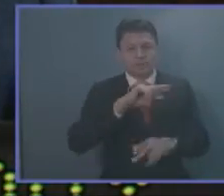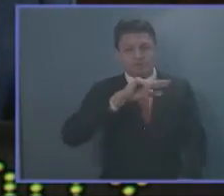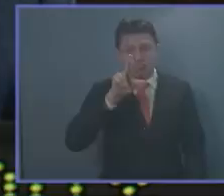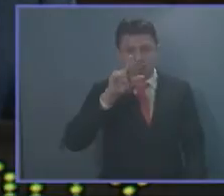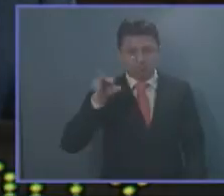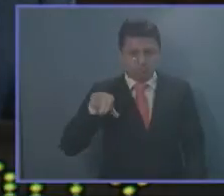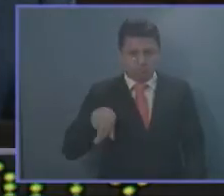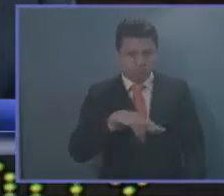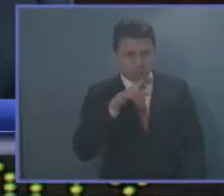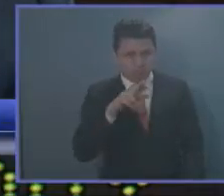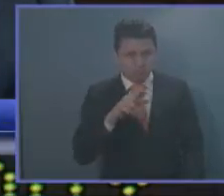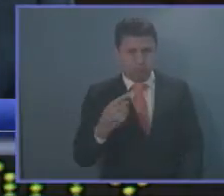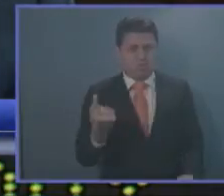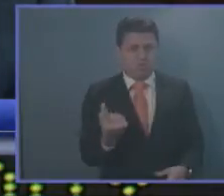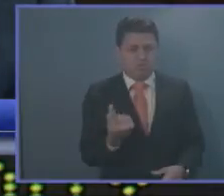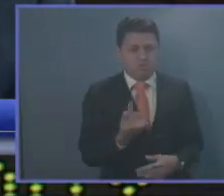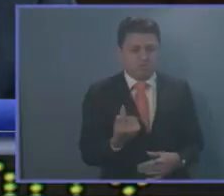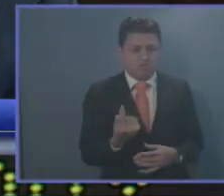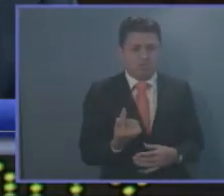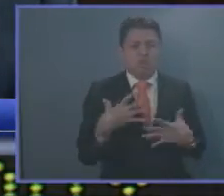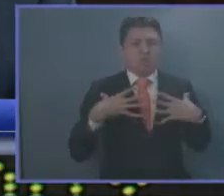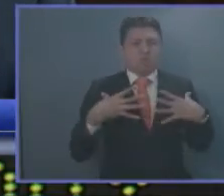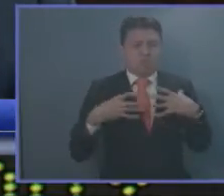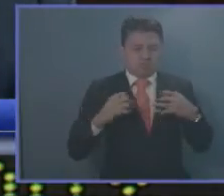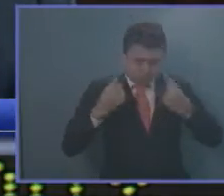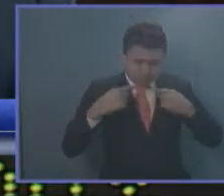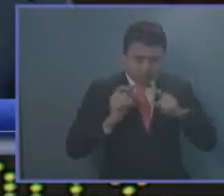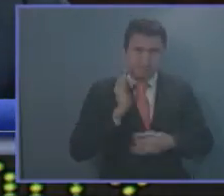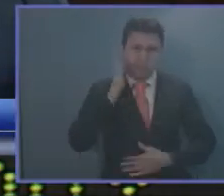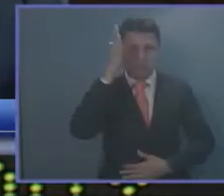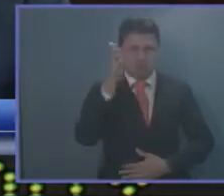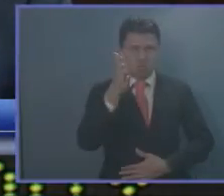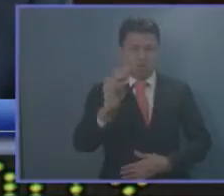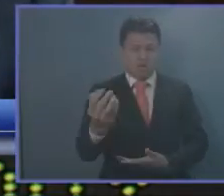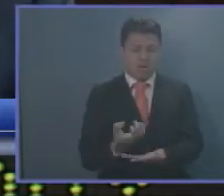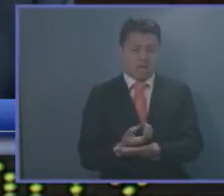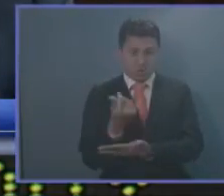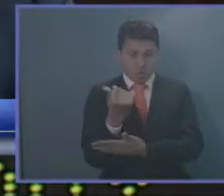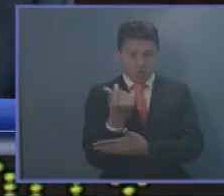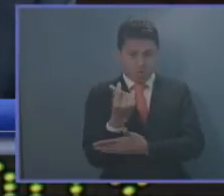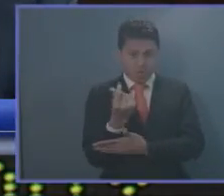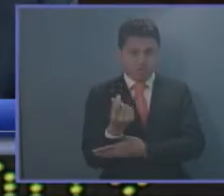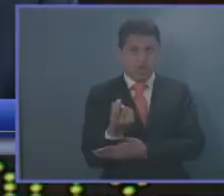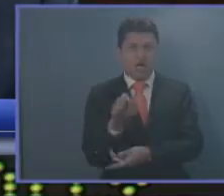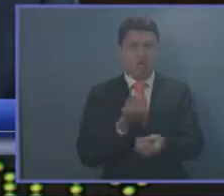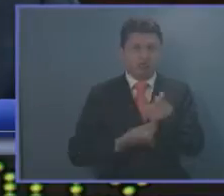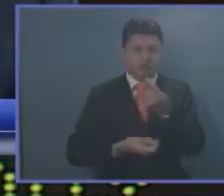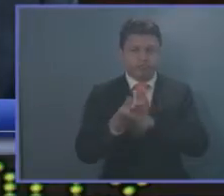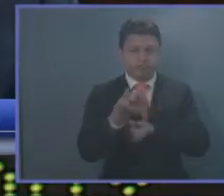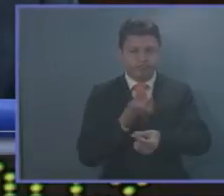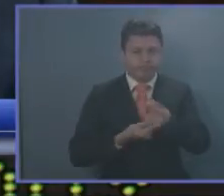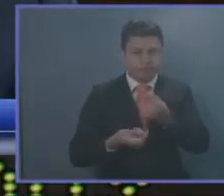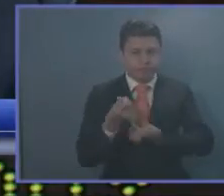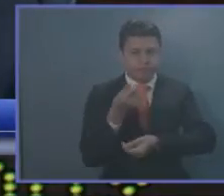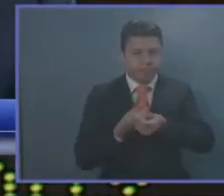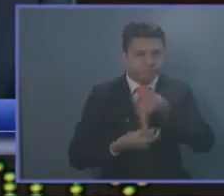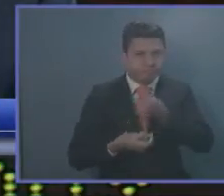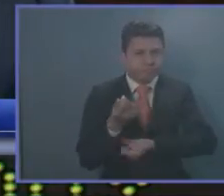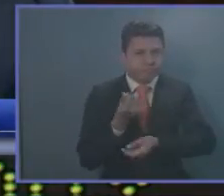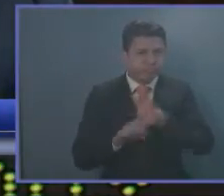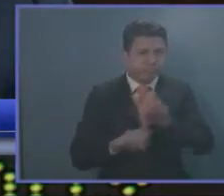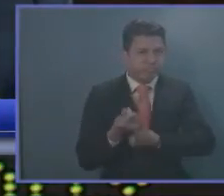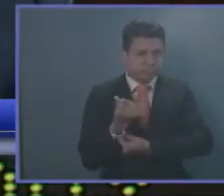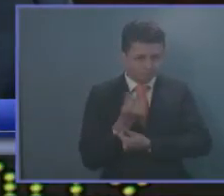de las personas, el medio ambiente y fomentar una economía circular. Quisiera finalmente hacer un llamado